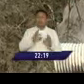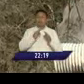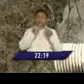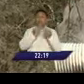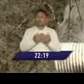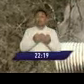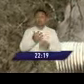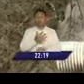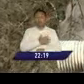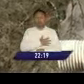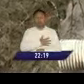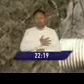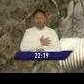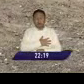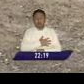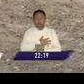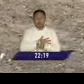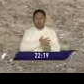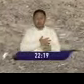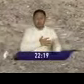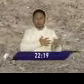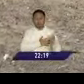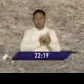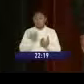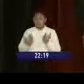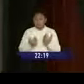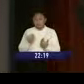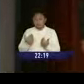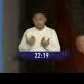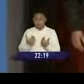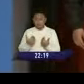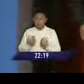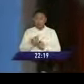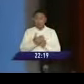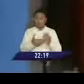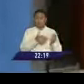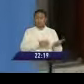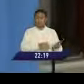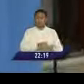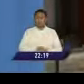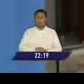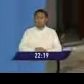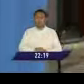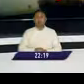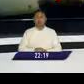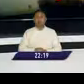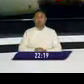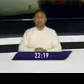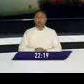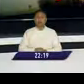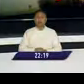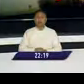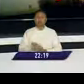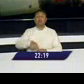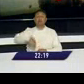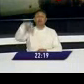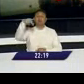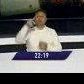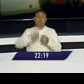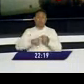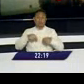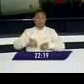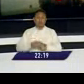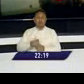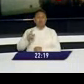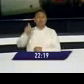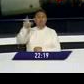familia que ese ser querido regrese con la alegría de siempre. En Quito informó Iván Casamen. En el norte de Quito fue detenido